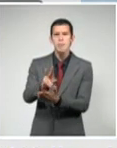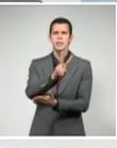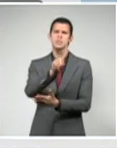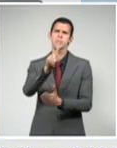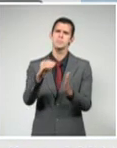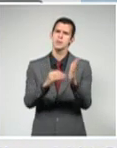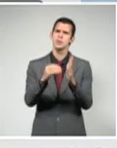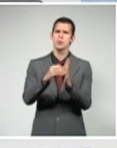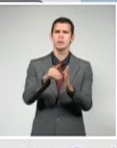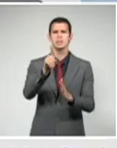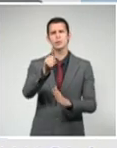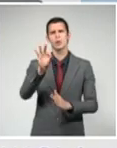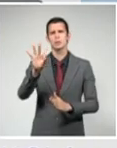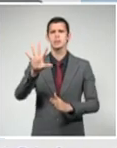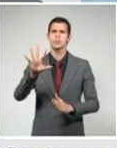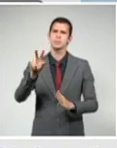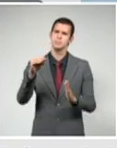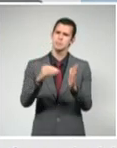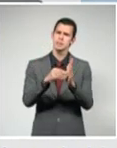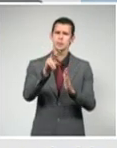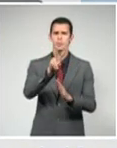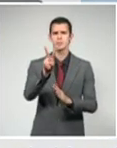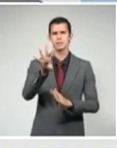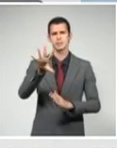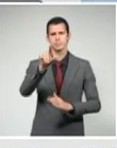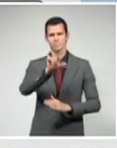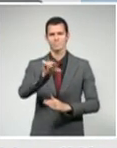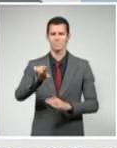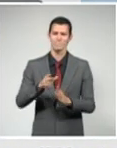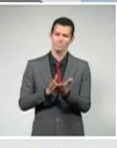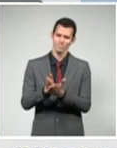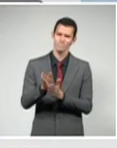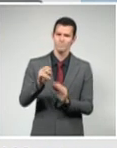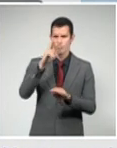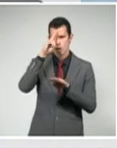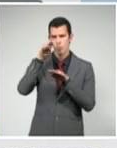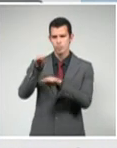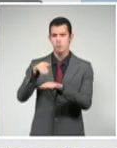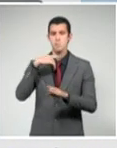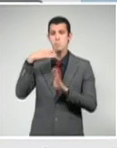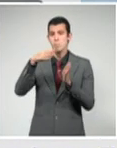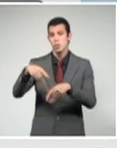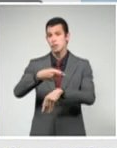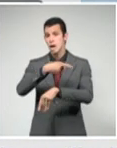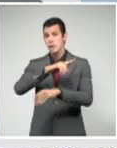21.185.225 casos activos y con un número de fallecidos ayer de